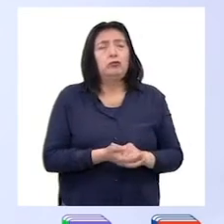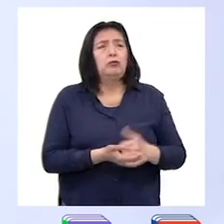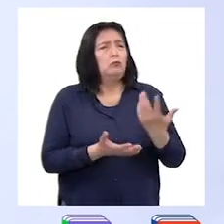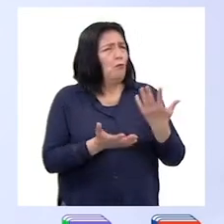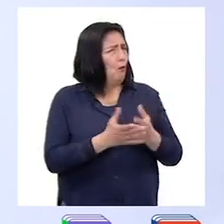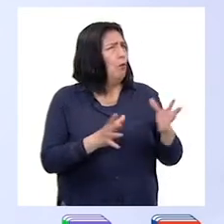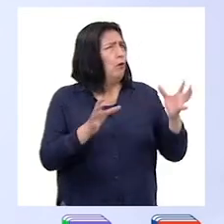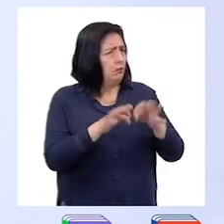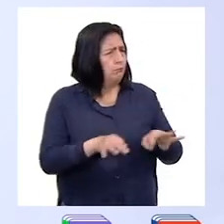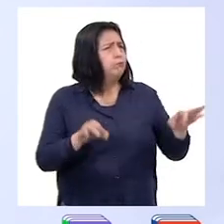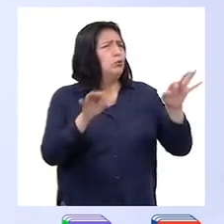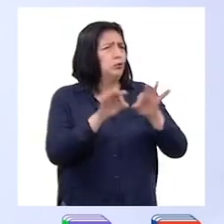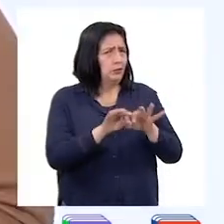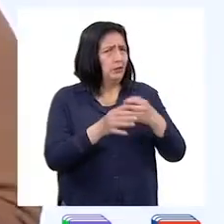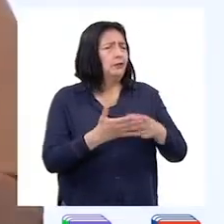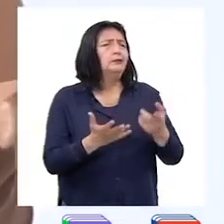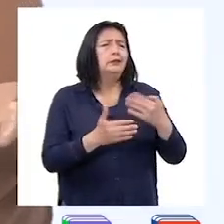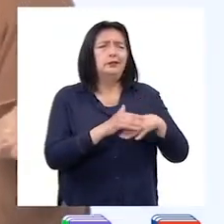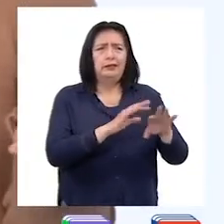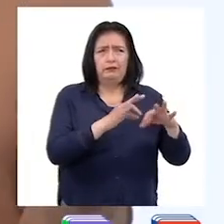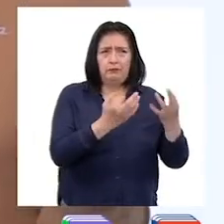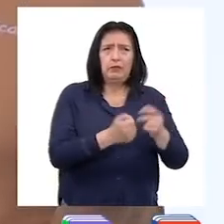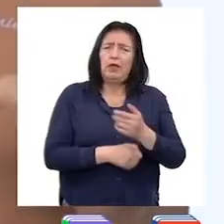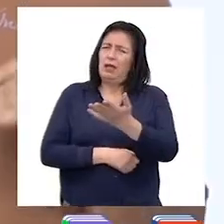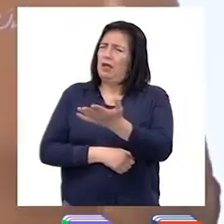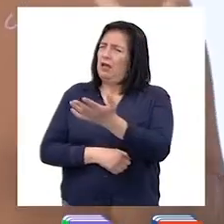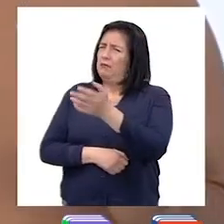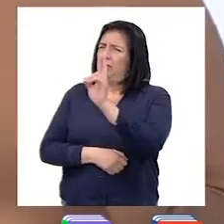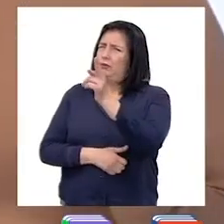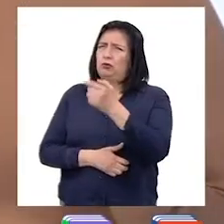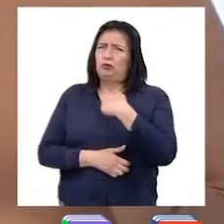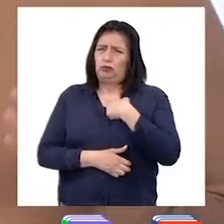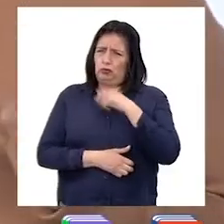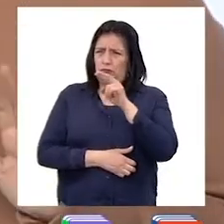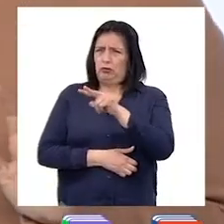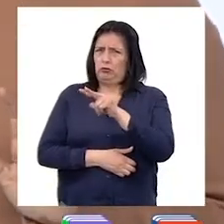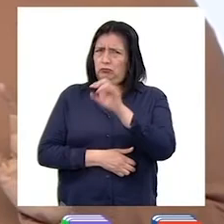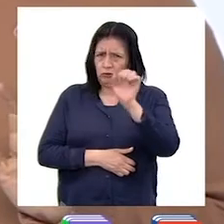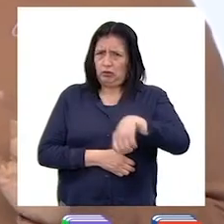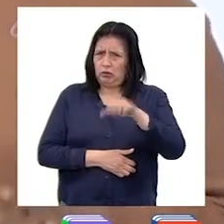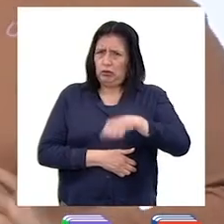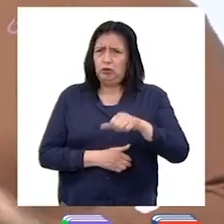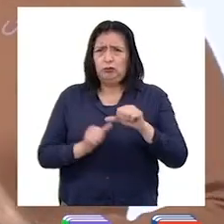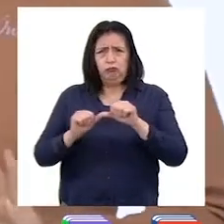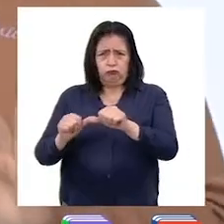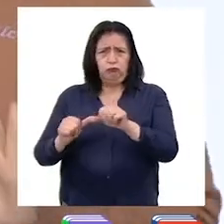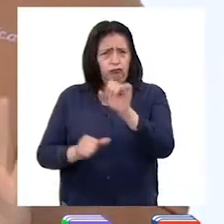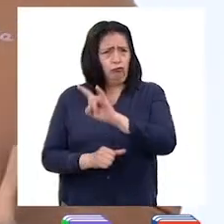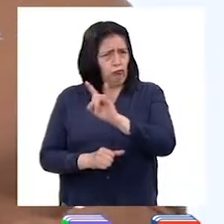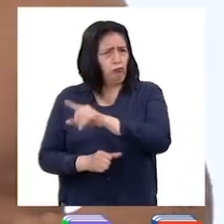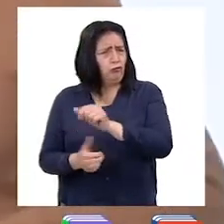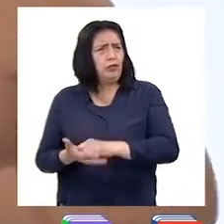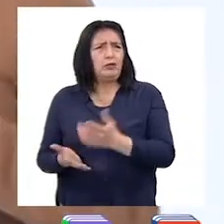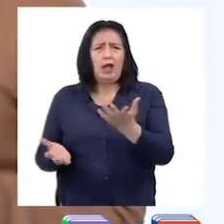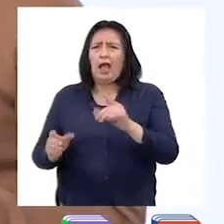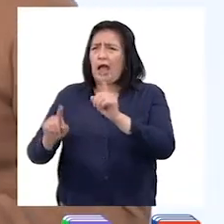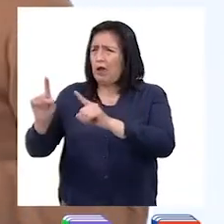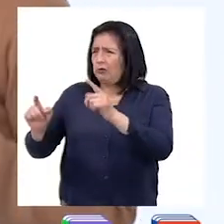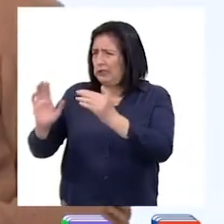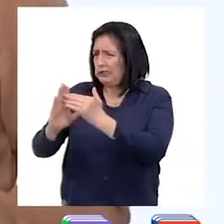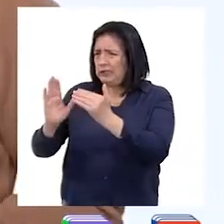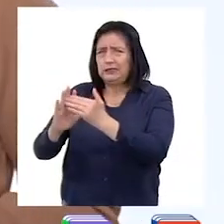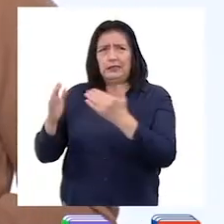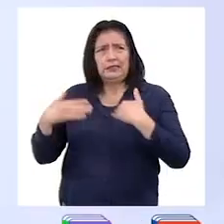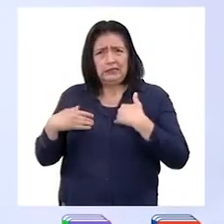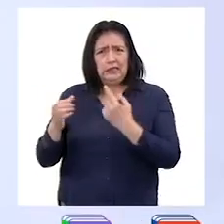muy importante en la dinámica familiar. Pero profesor, yo he visto que todavía se usa, incluso en casas en las que